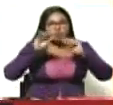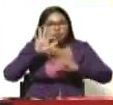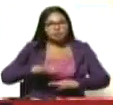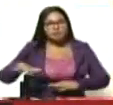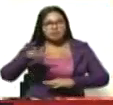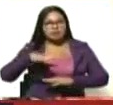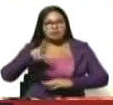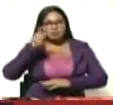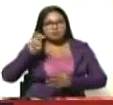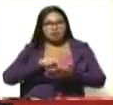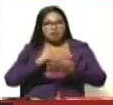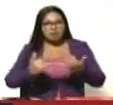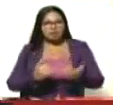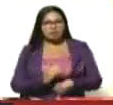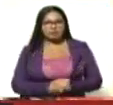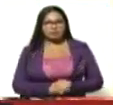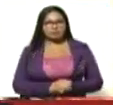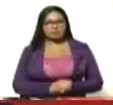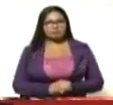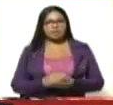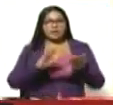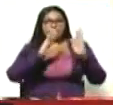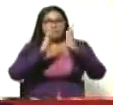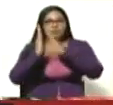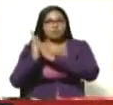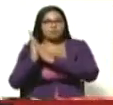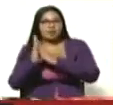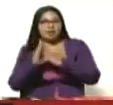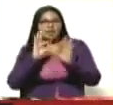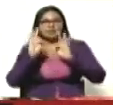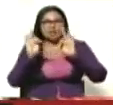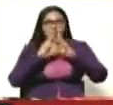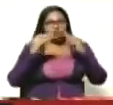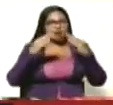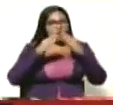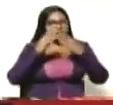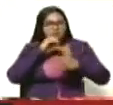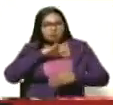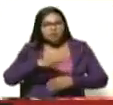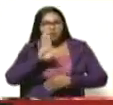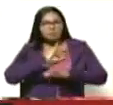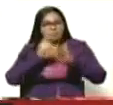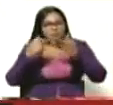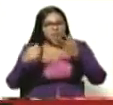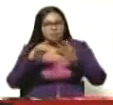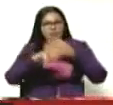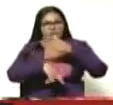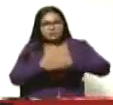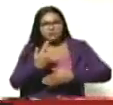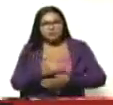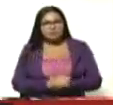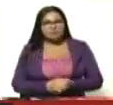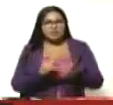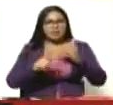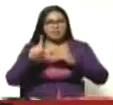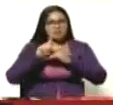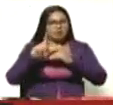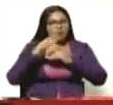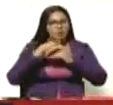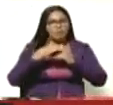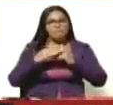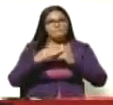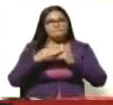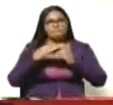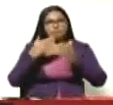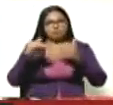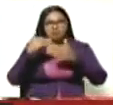territorio nacional, en bibliotecas, teatros, casas históricas, librerías del sur, universidades, liceos, museos,